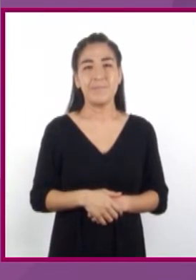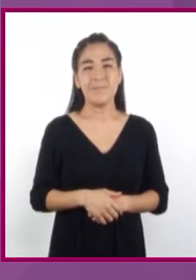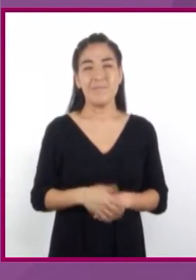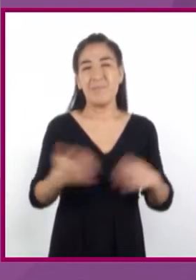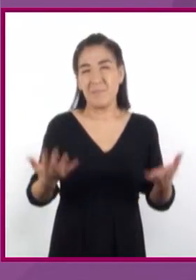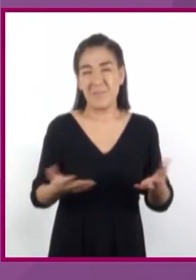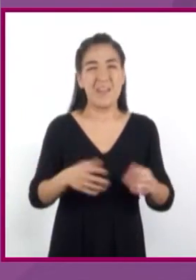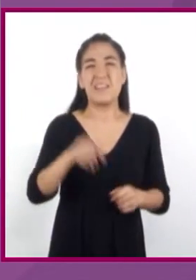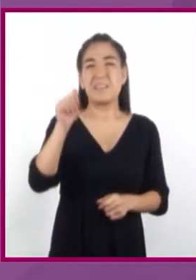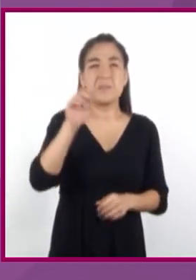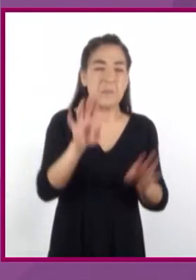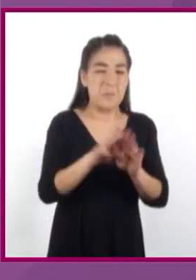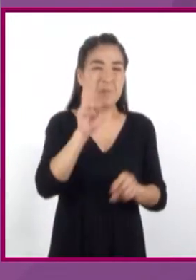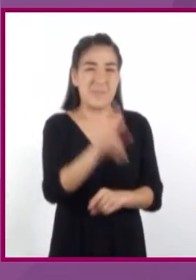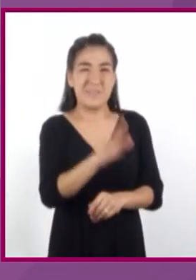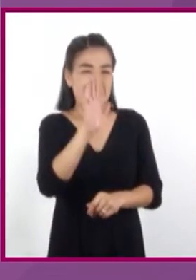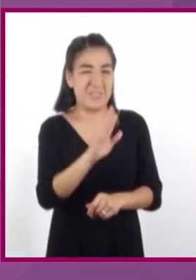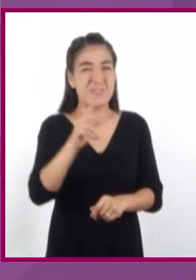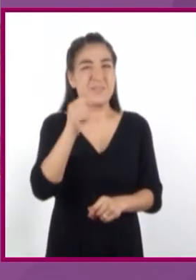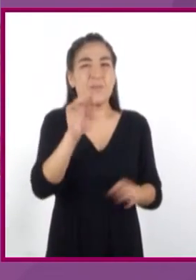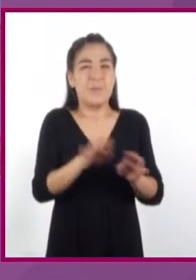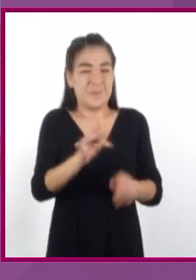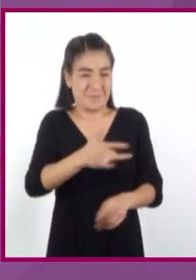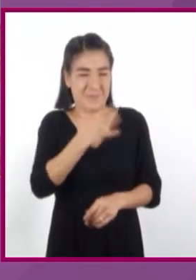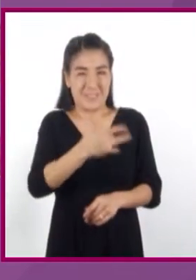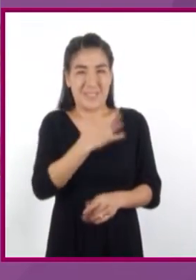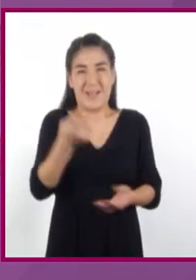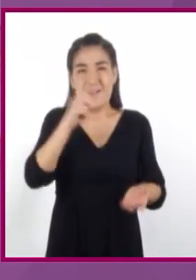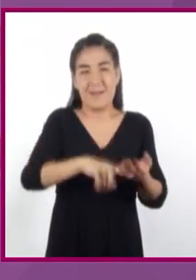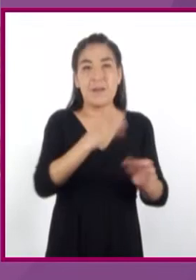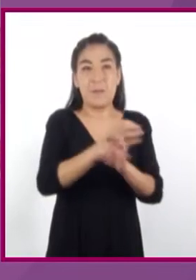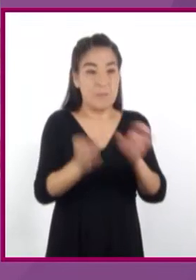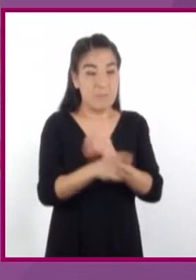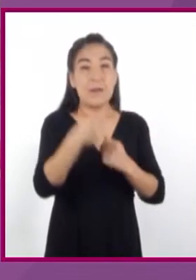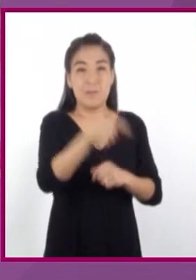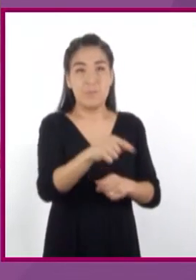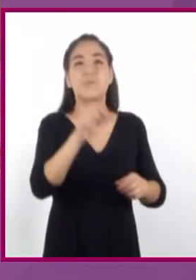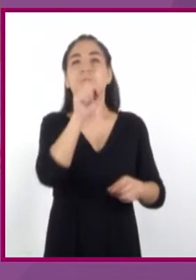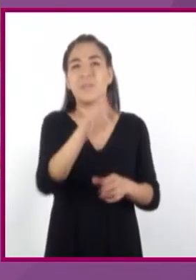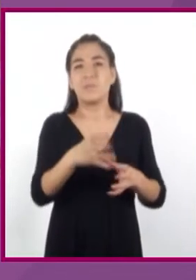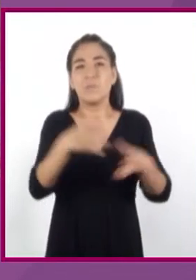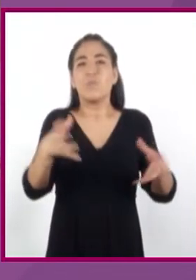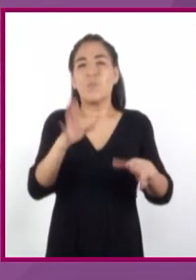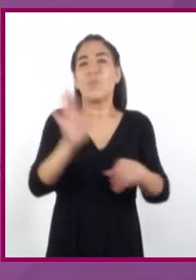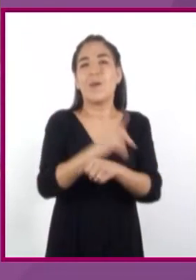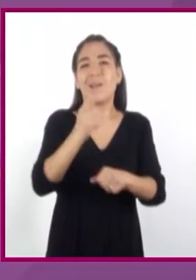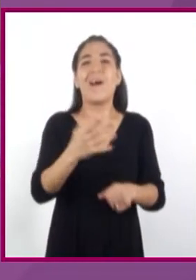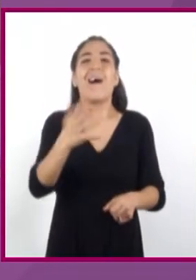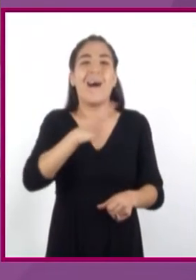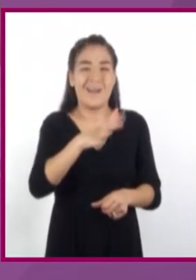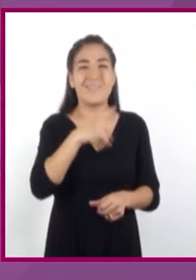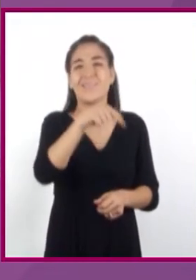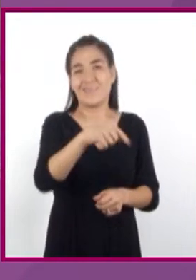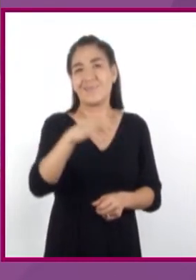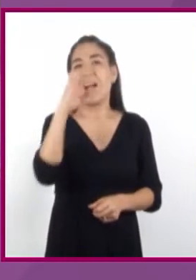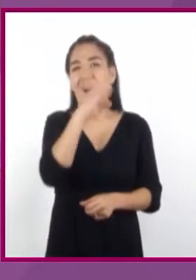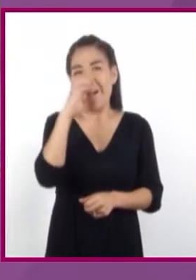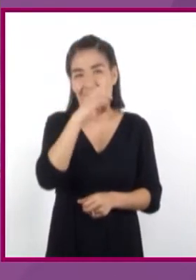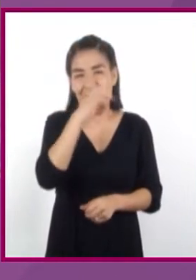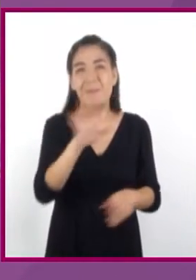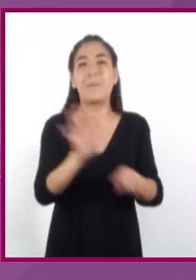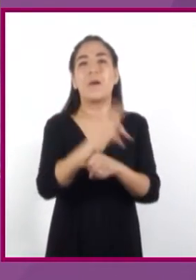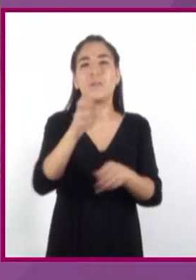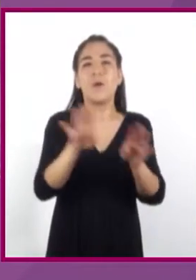Aunque no siempre es perceptible por los sentidos, los cuerpos se dilatan. Esto porque les aplicamos calor. Así que quiere decir